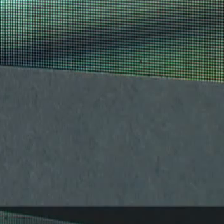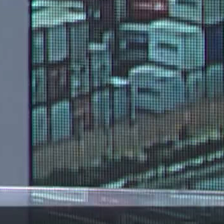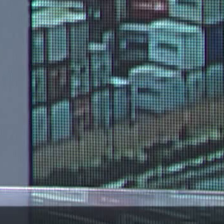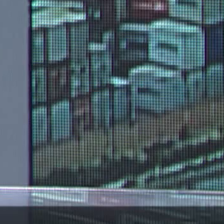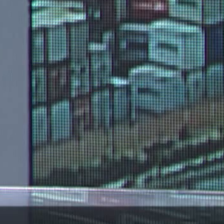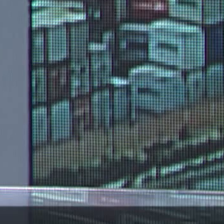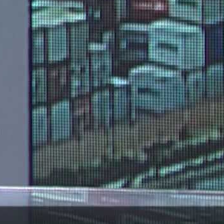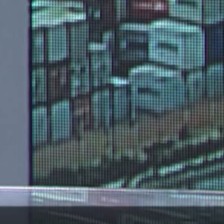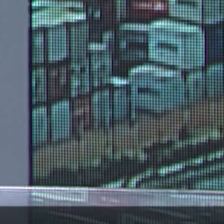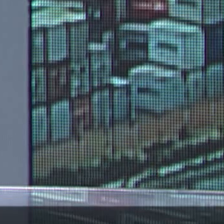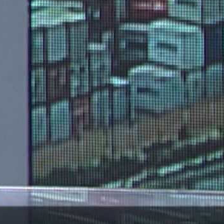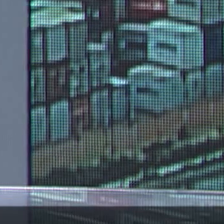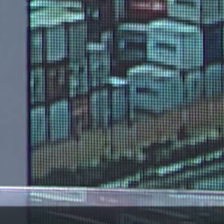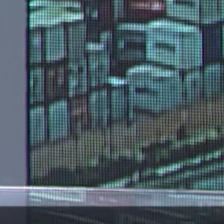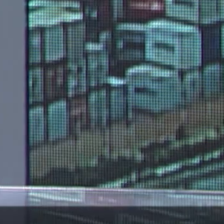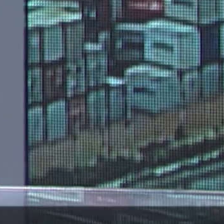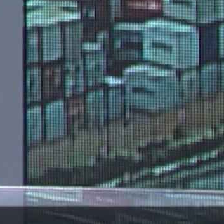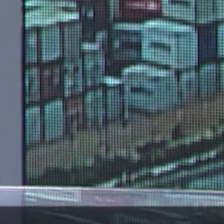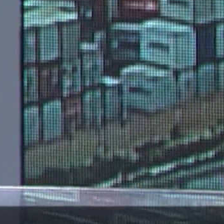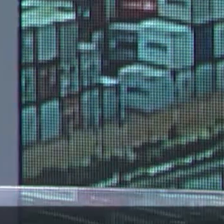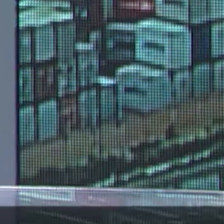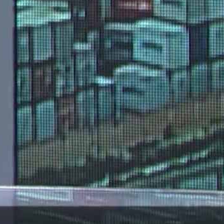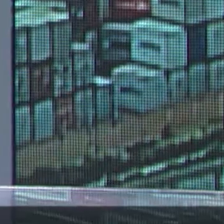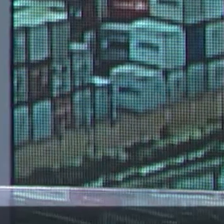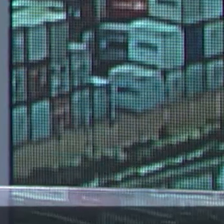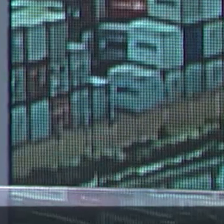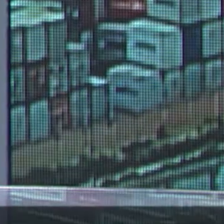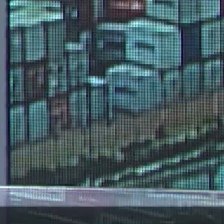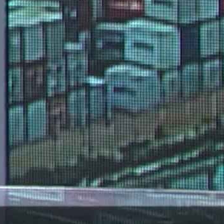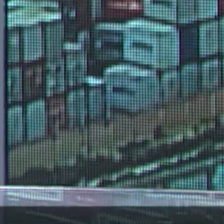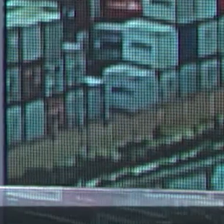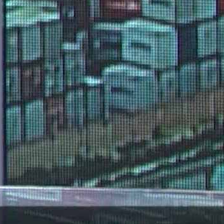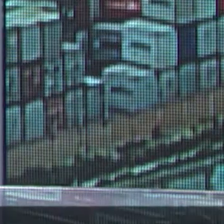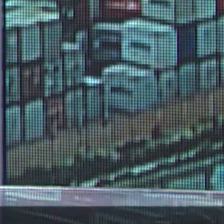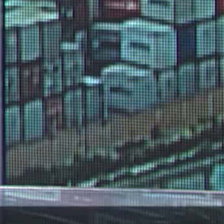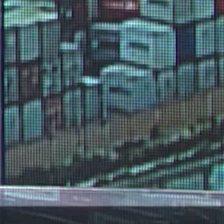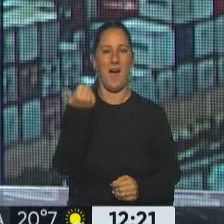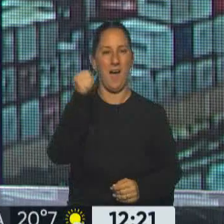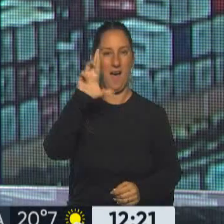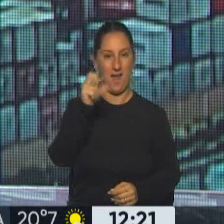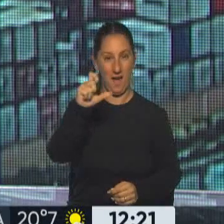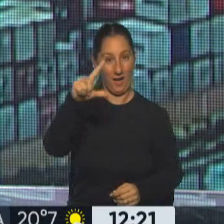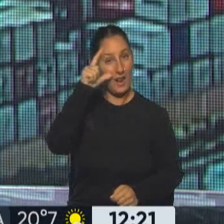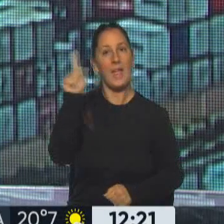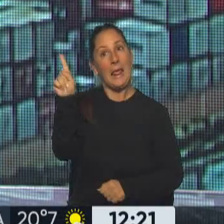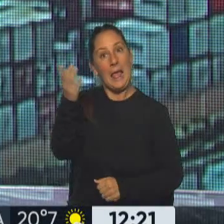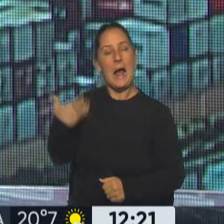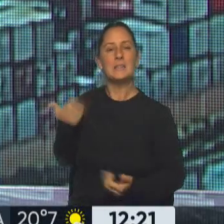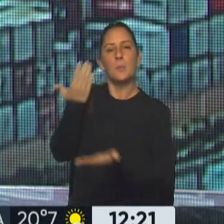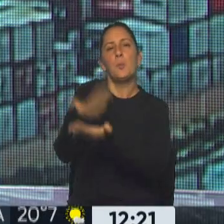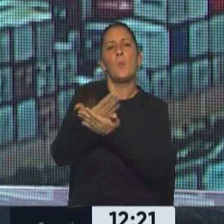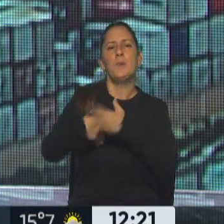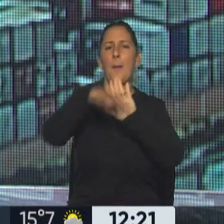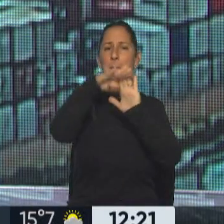indeclinable sí tensiones que se generaron a partir de la versión de que Antonio había hecho alguna propuesta con medidas